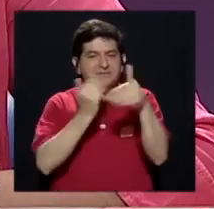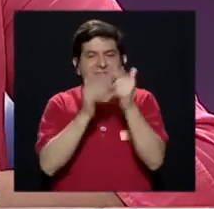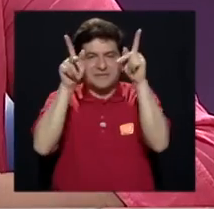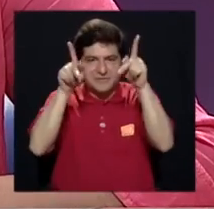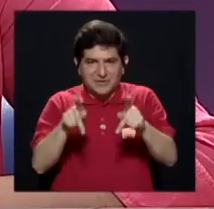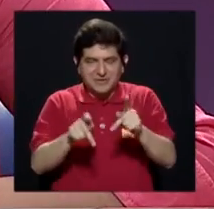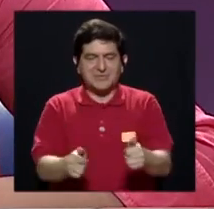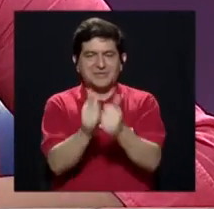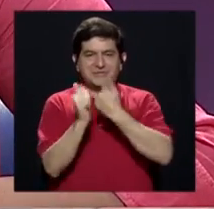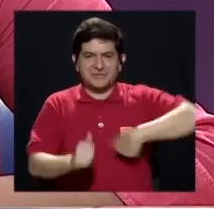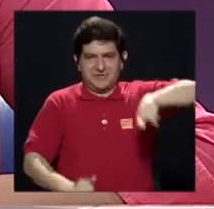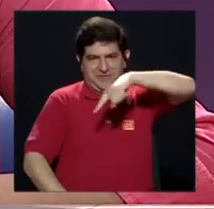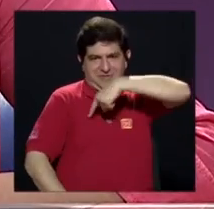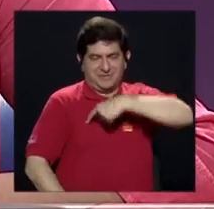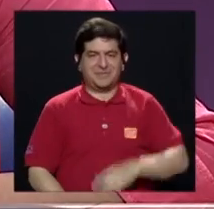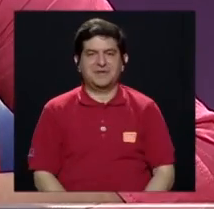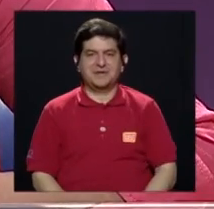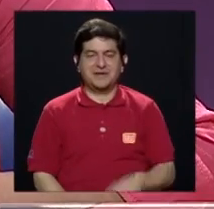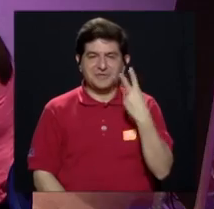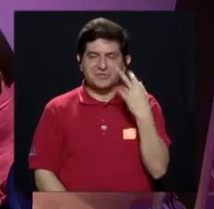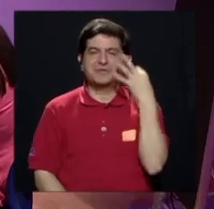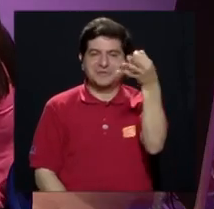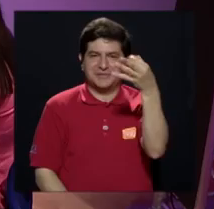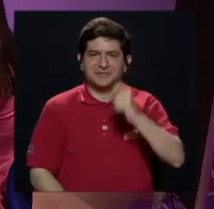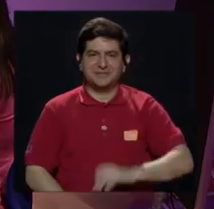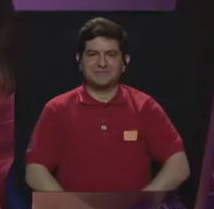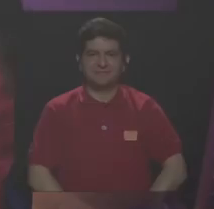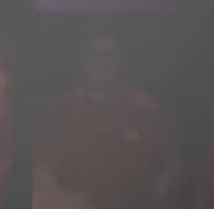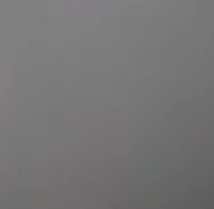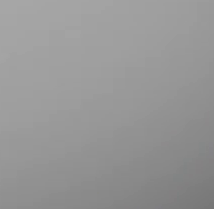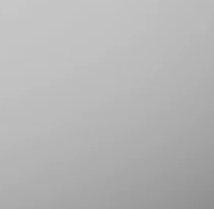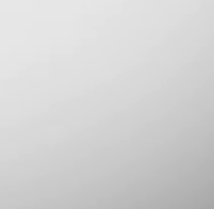estuvieron con nosotros y hasta pronto